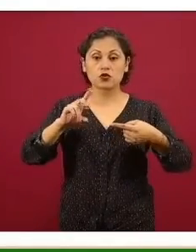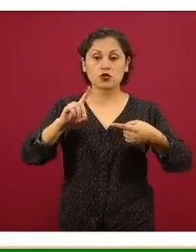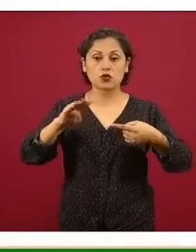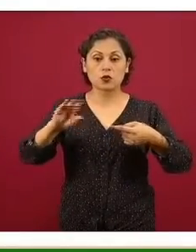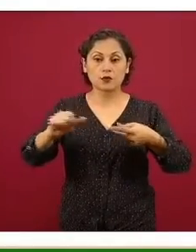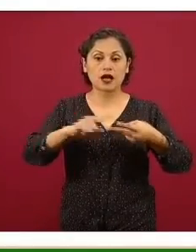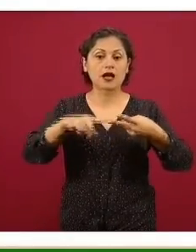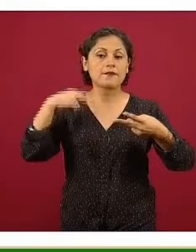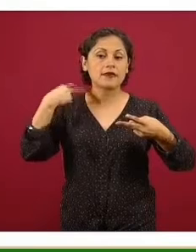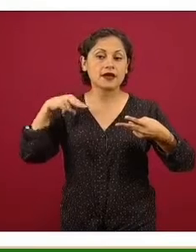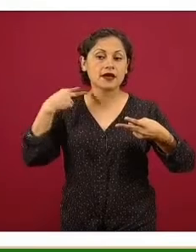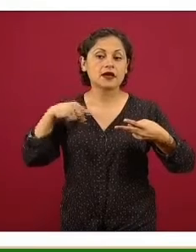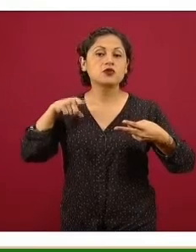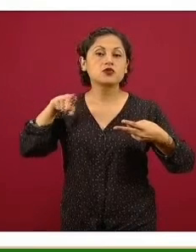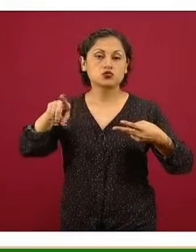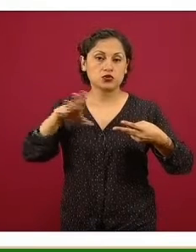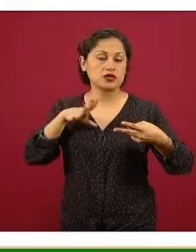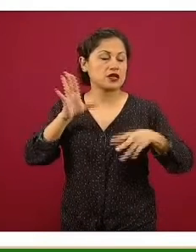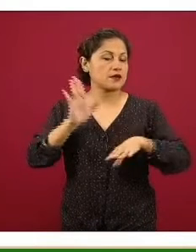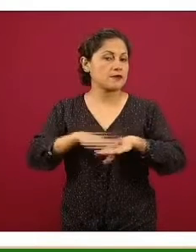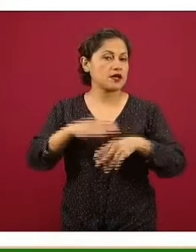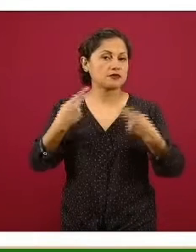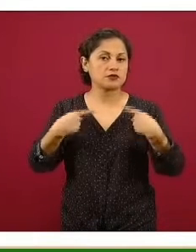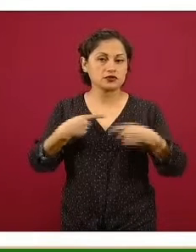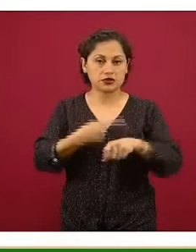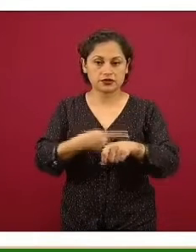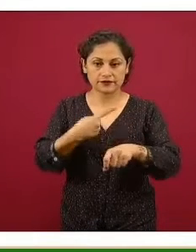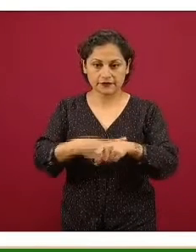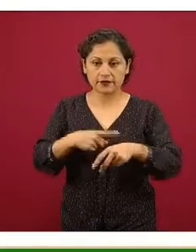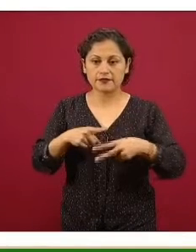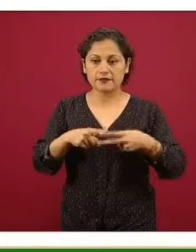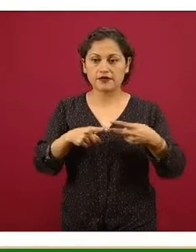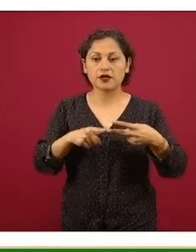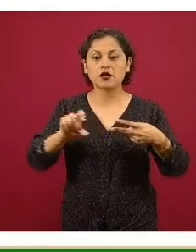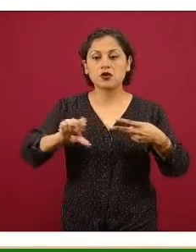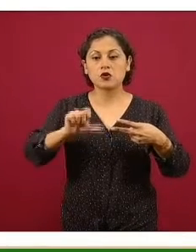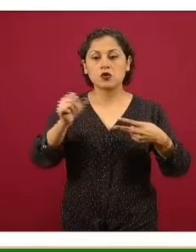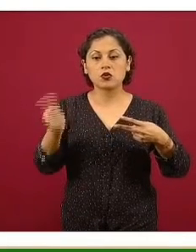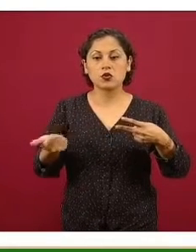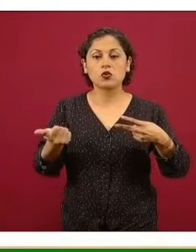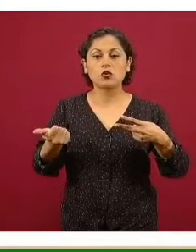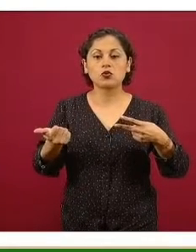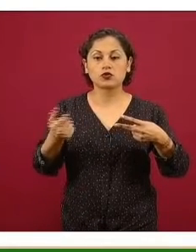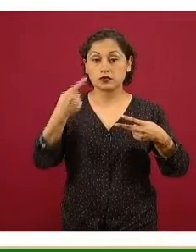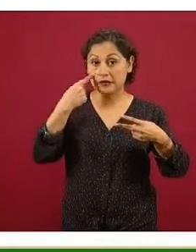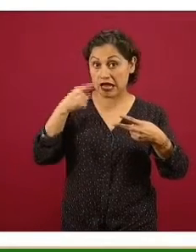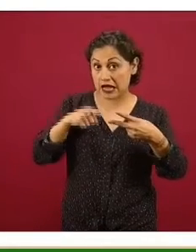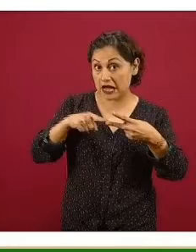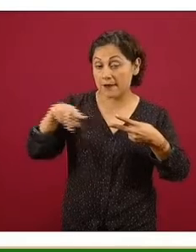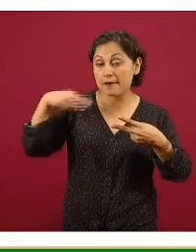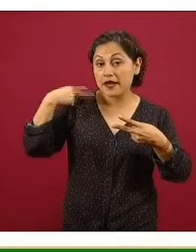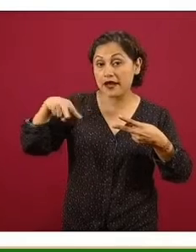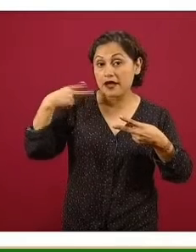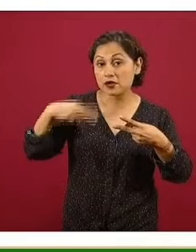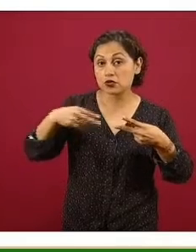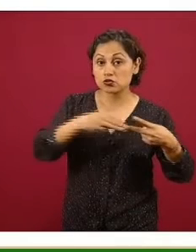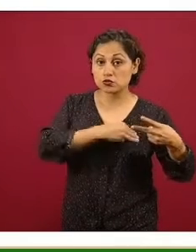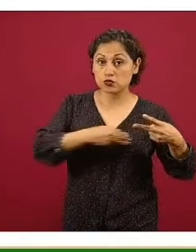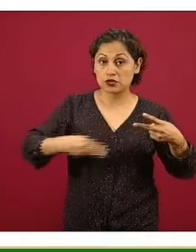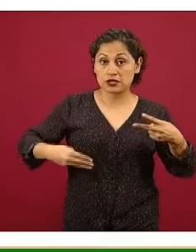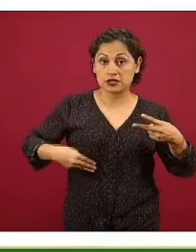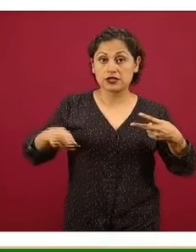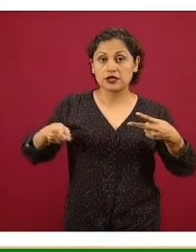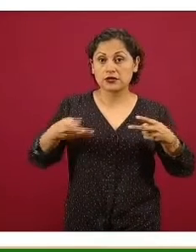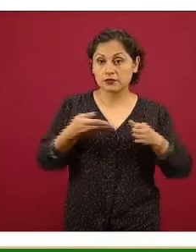a la semana 27 tienen la mayor tasa de incidencia, aunque vemos que el municipio de Veracruz llegó a un punto en la